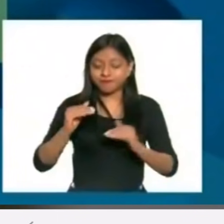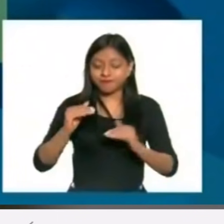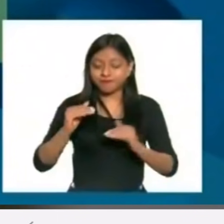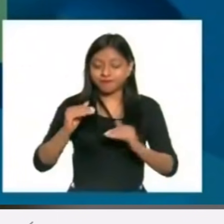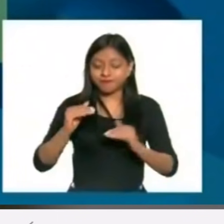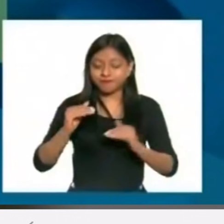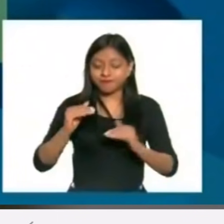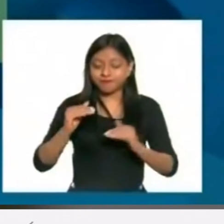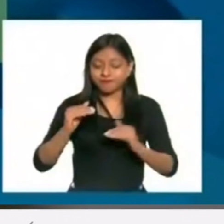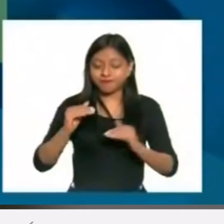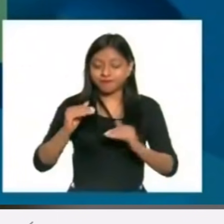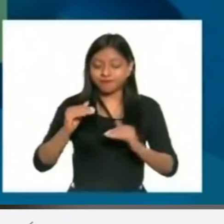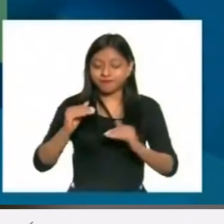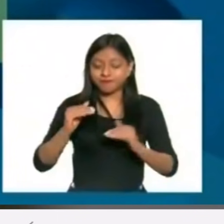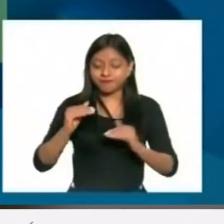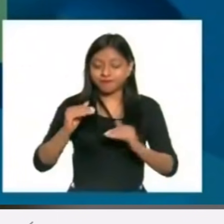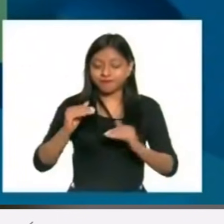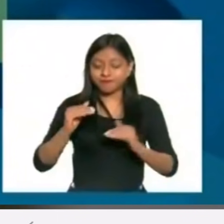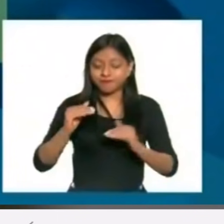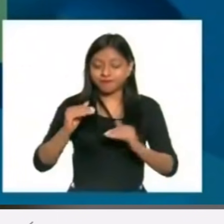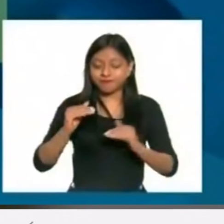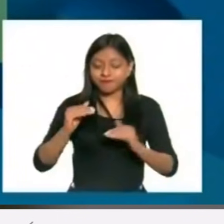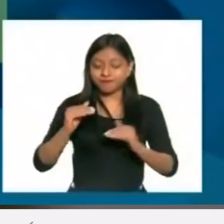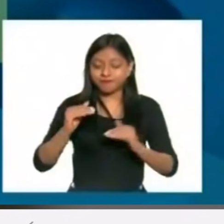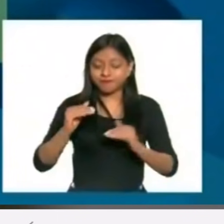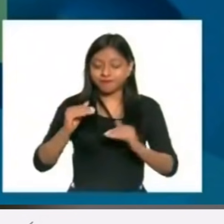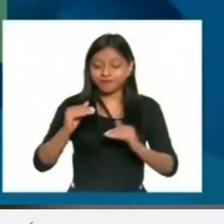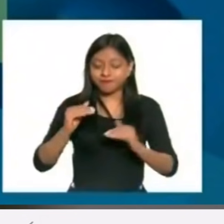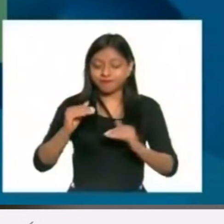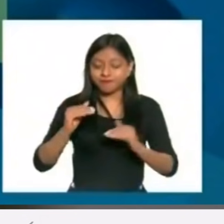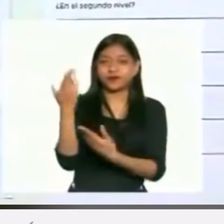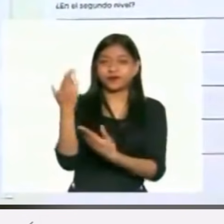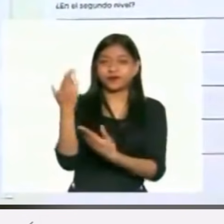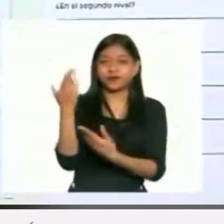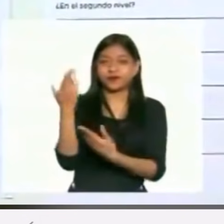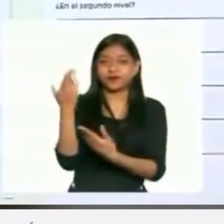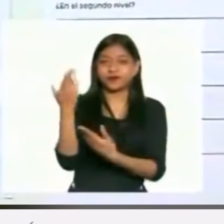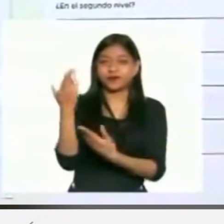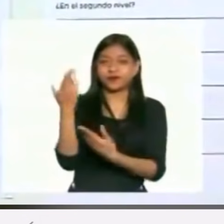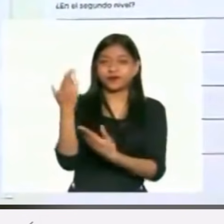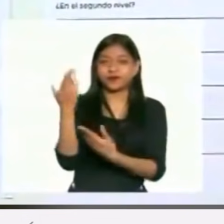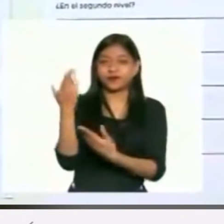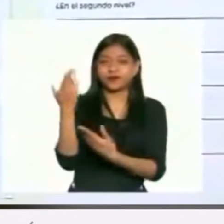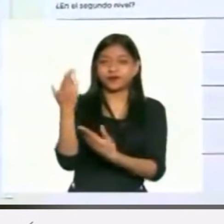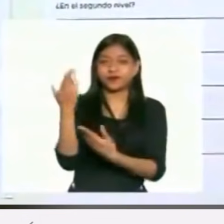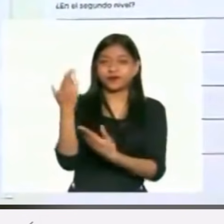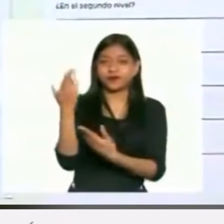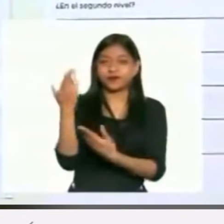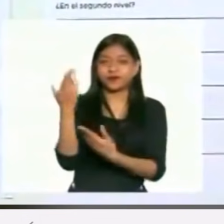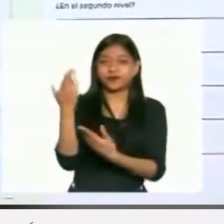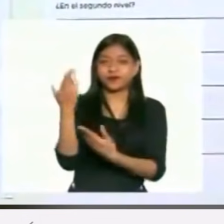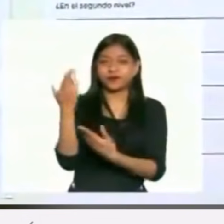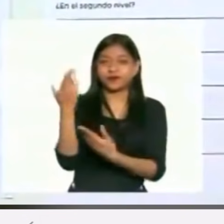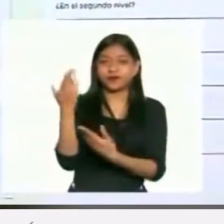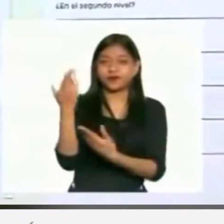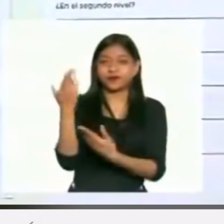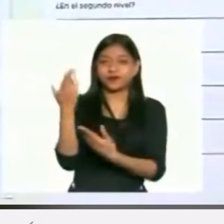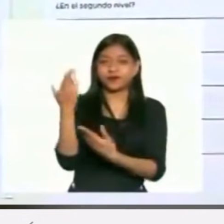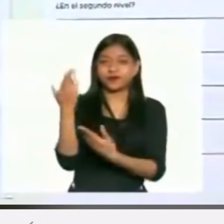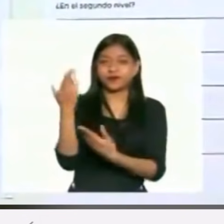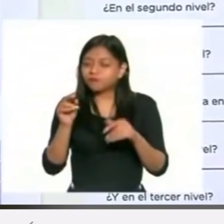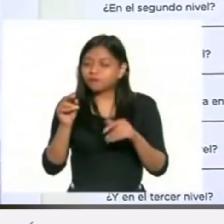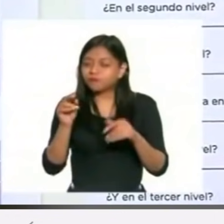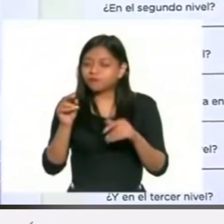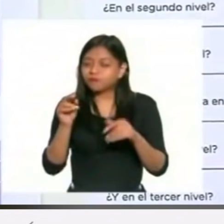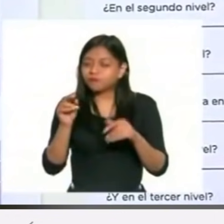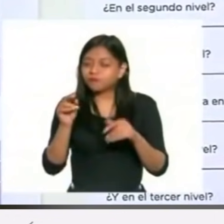varios niveles cuyo orden hace que su valor cambie. Iniciaremos con la primera tabla. Solo falta completar un espacio, es una rayita que